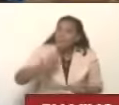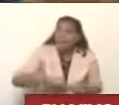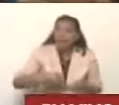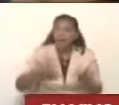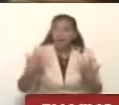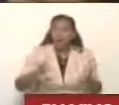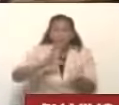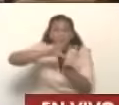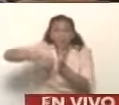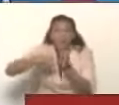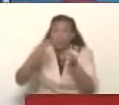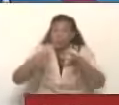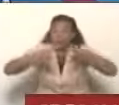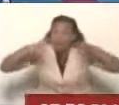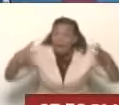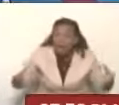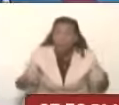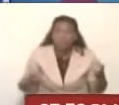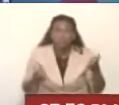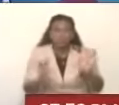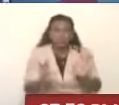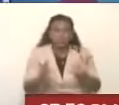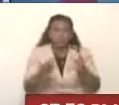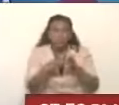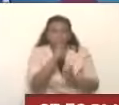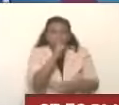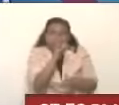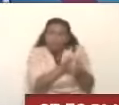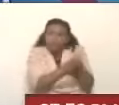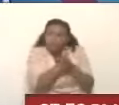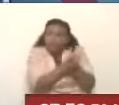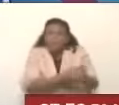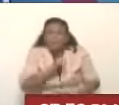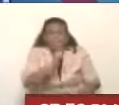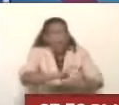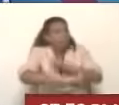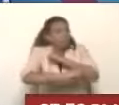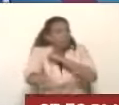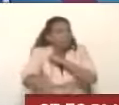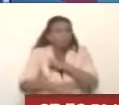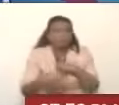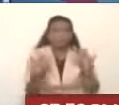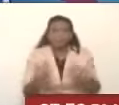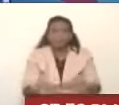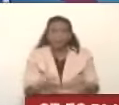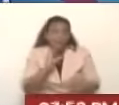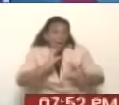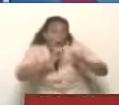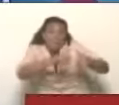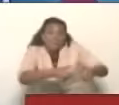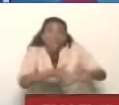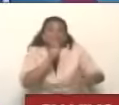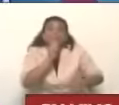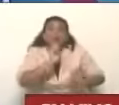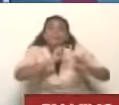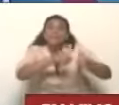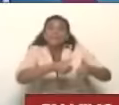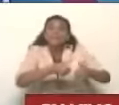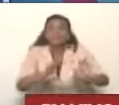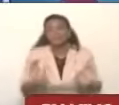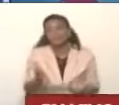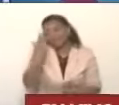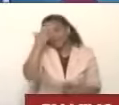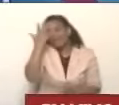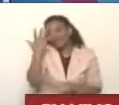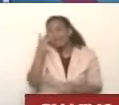gran corrupción se articuló una gran conspiración, una gran traición. ¿Qué empezó primero? Habría